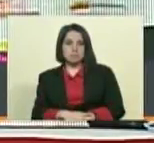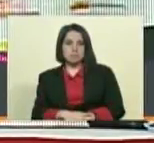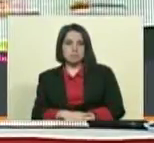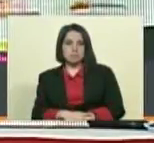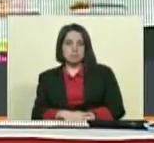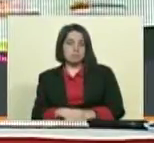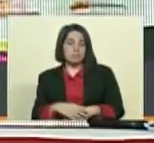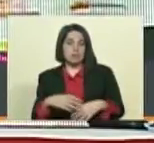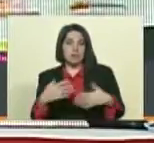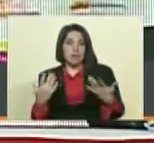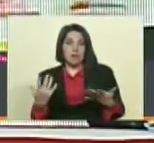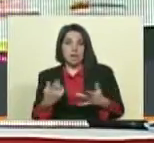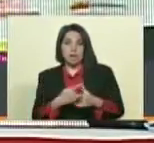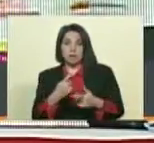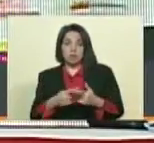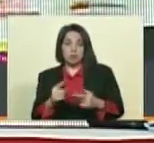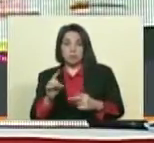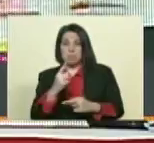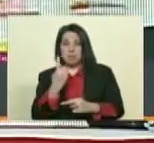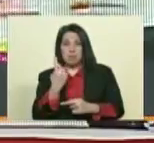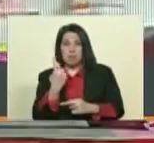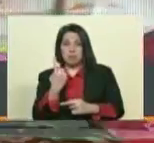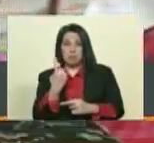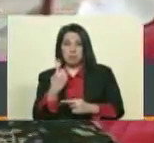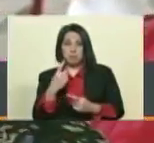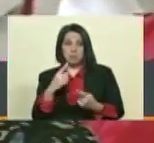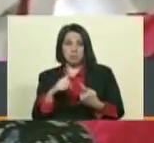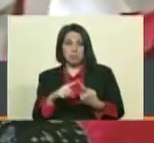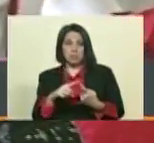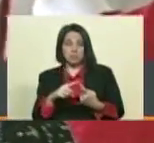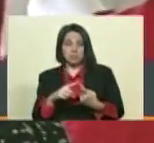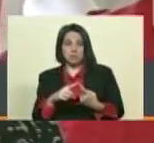Así que tenemos en primer lugar, compañero,